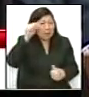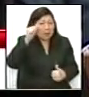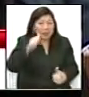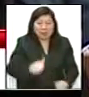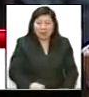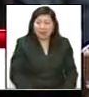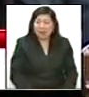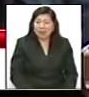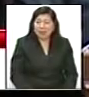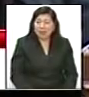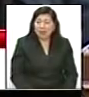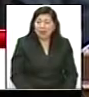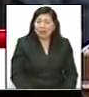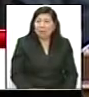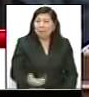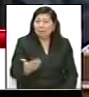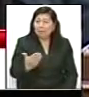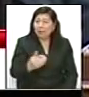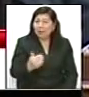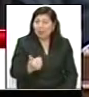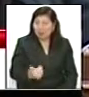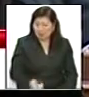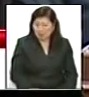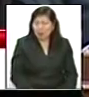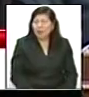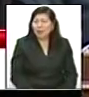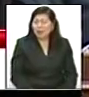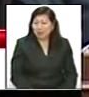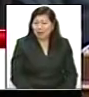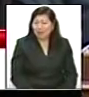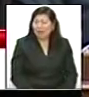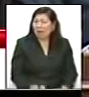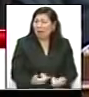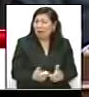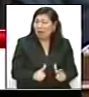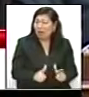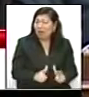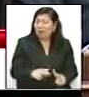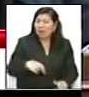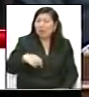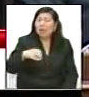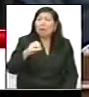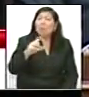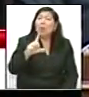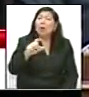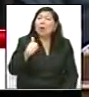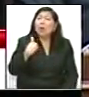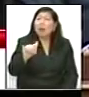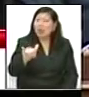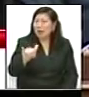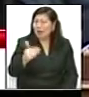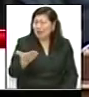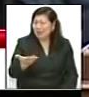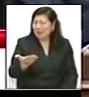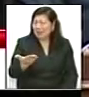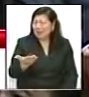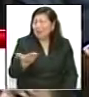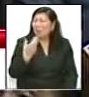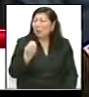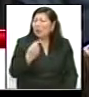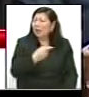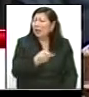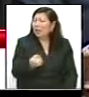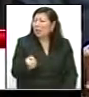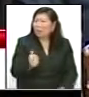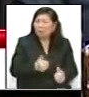que pide el señor Tucto, lo que piden otros señores, que se deje libre a Víctor Polay, ¿no? Porque según ellos